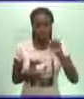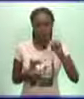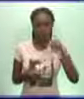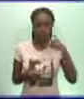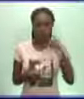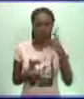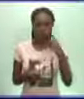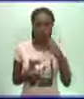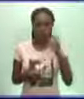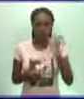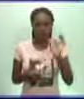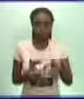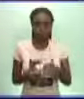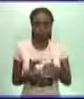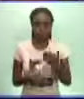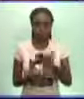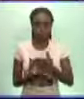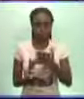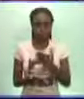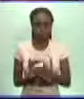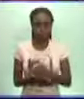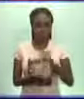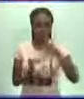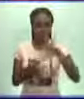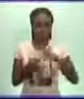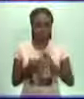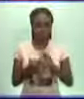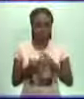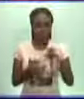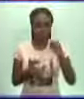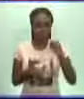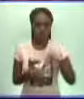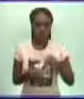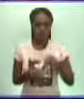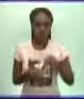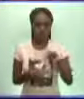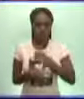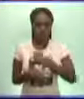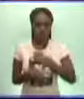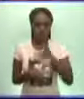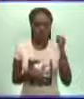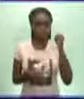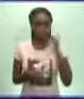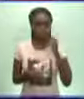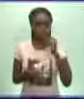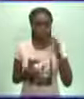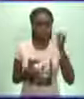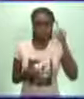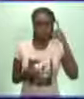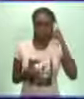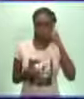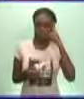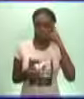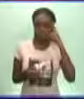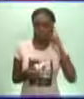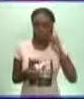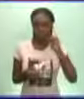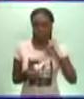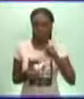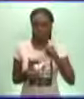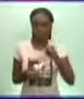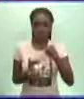oportunidad de estudiar en noveno grado. Y a continuación te propongo algunas ideas relacionadas con